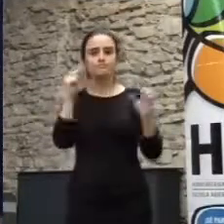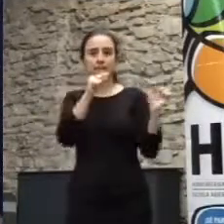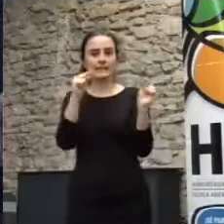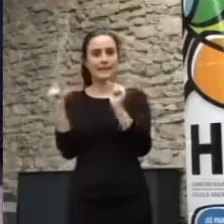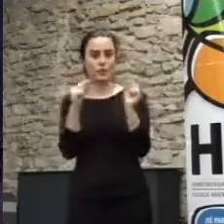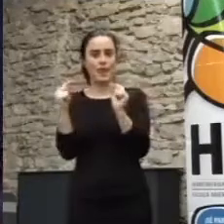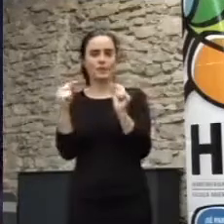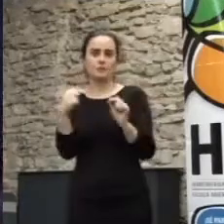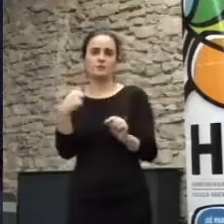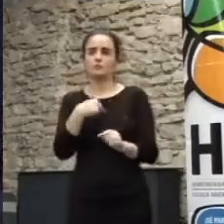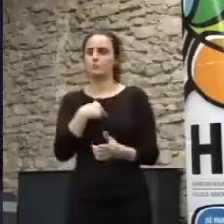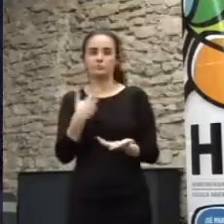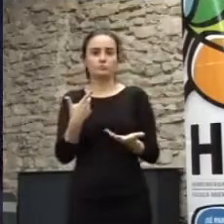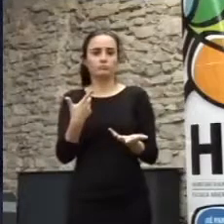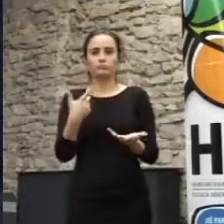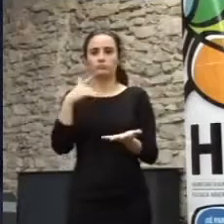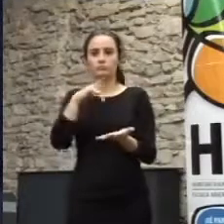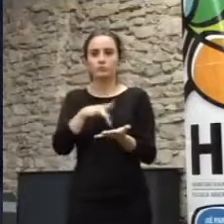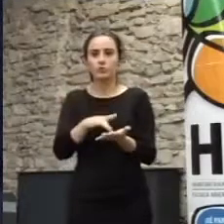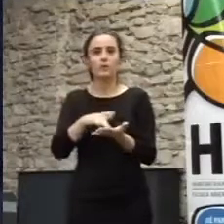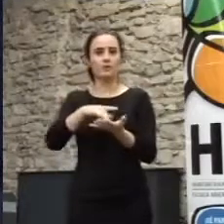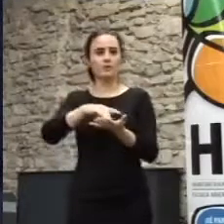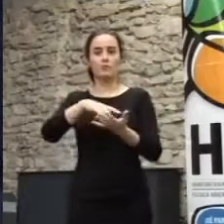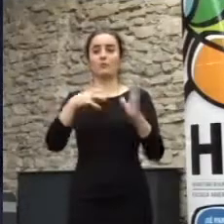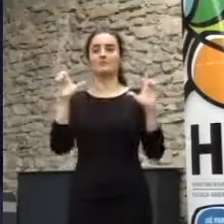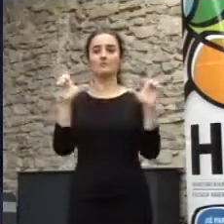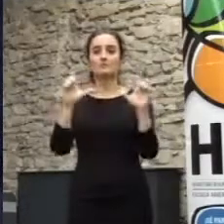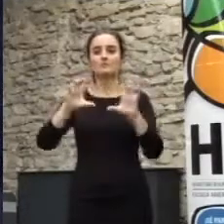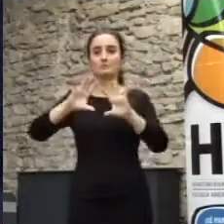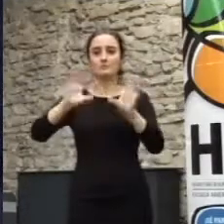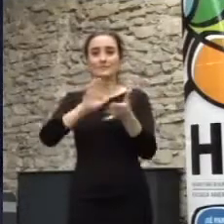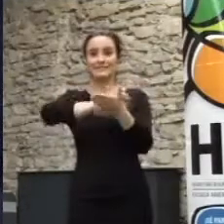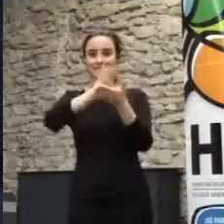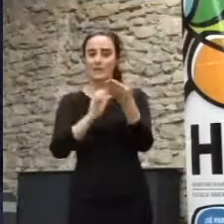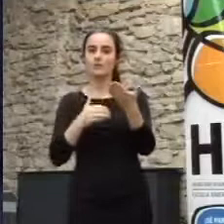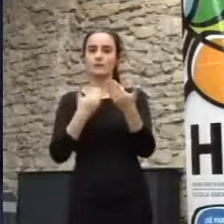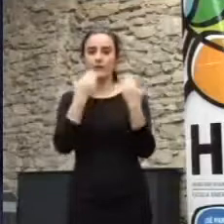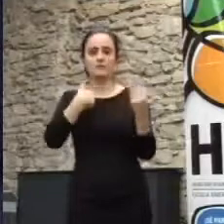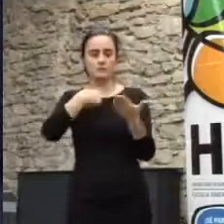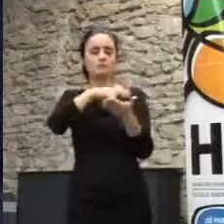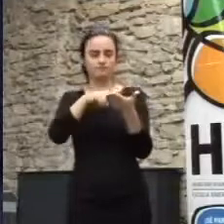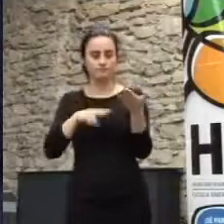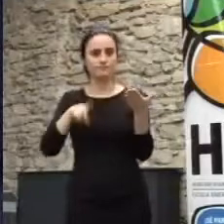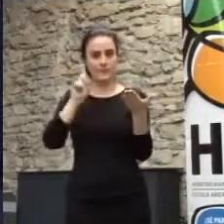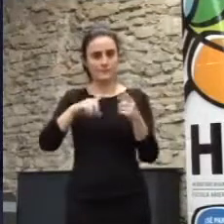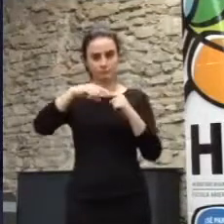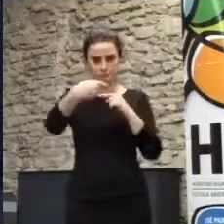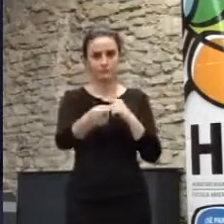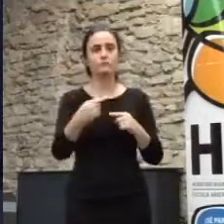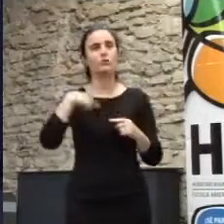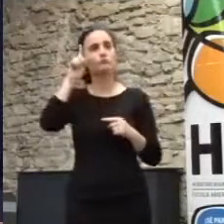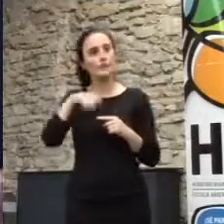Sigo, evidentemente, lo que ocurre en nuestra ciudad a través de los medios de comunicación de prensa escrita. Sigo también, en la medida de lo